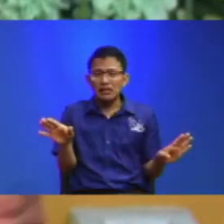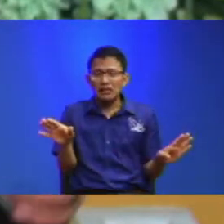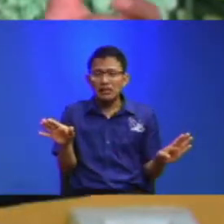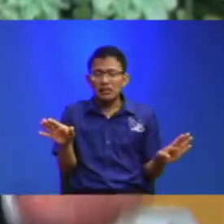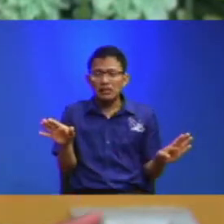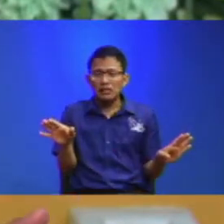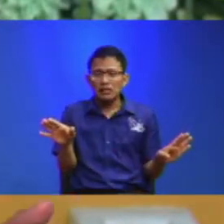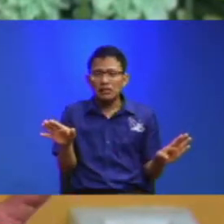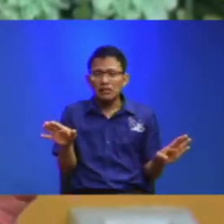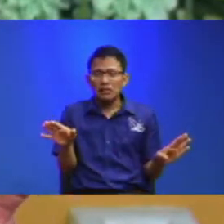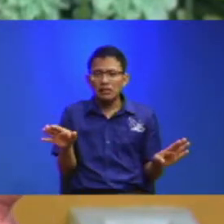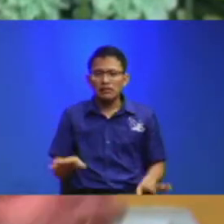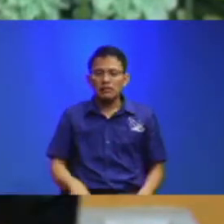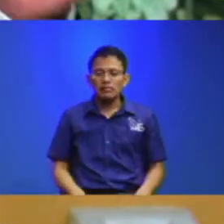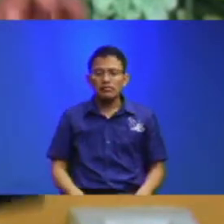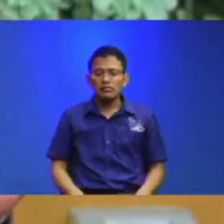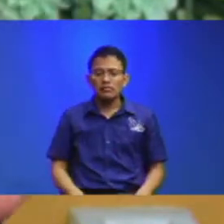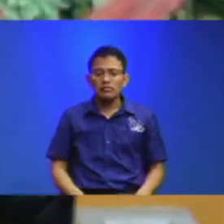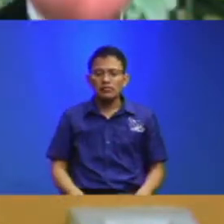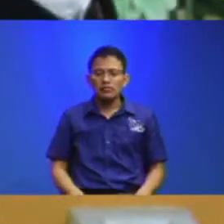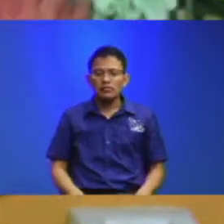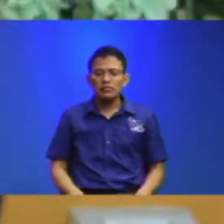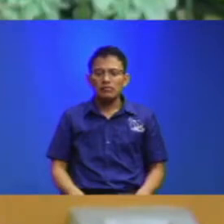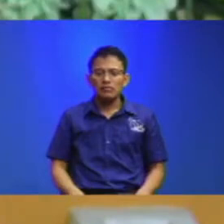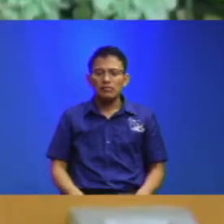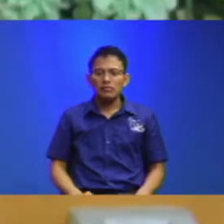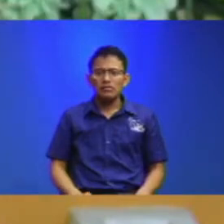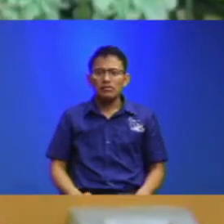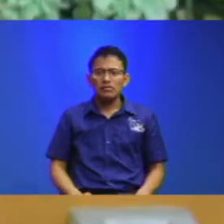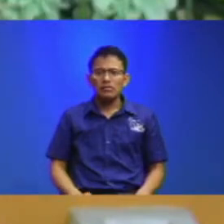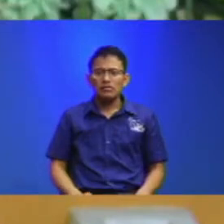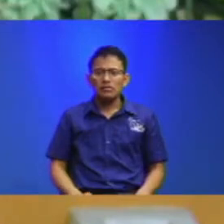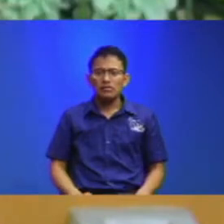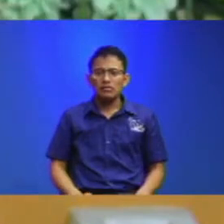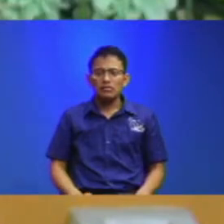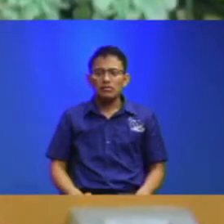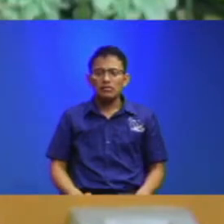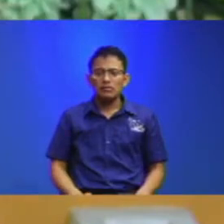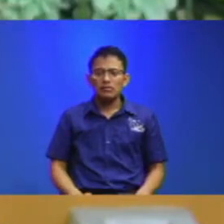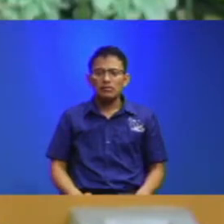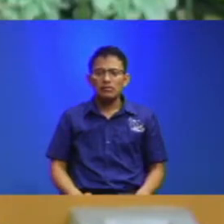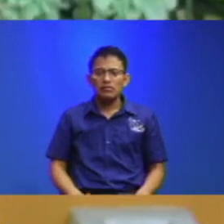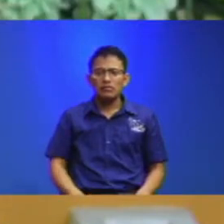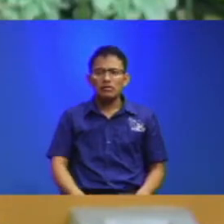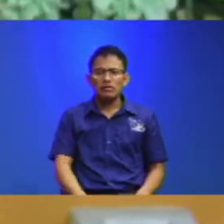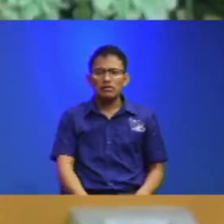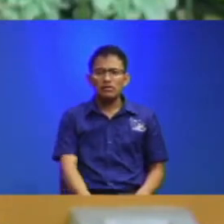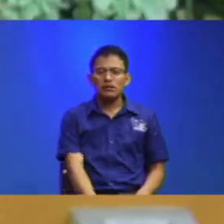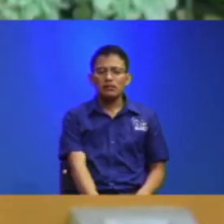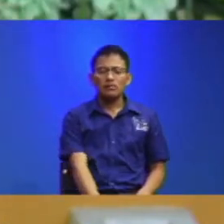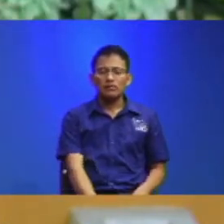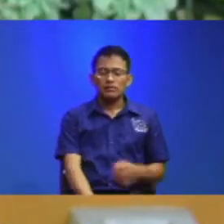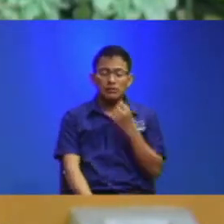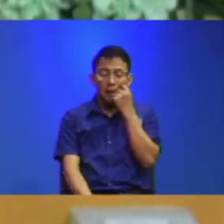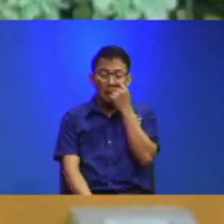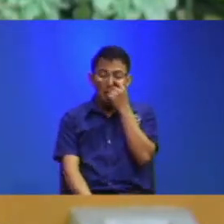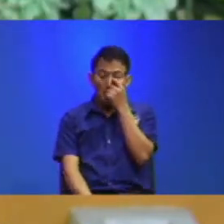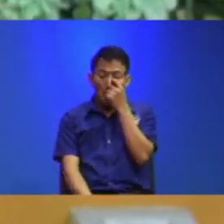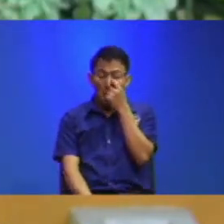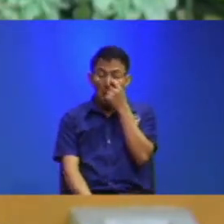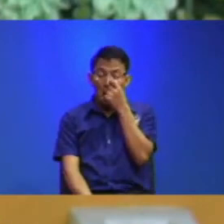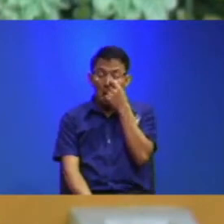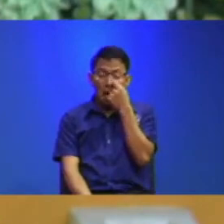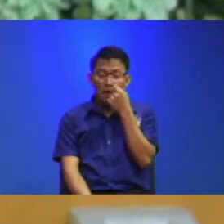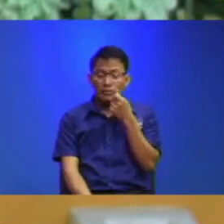ese apagón que hubo, nos dejaron bien claro. Bien, bien claro, se fue Twitter, Facebook y